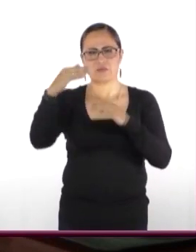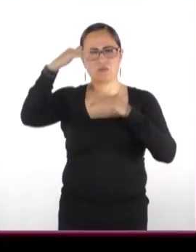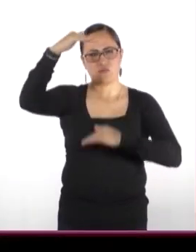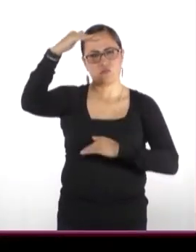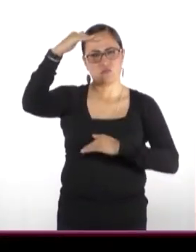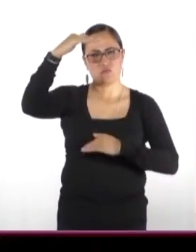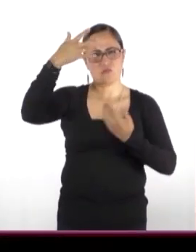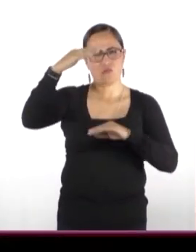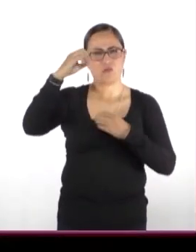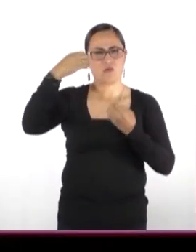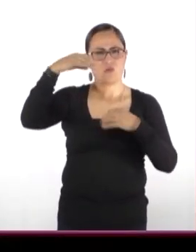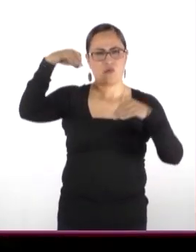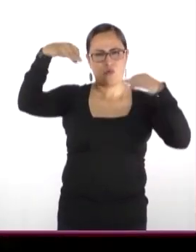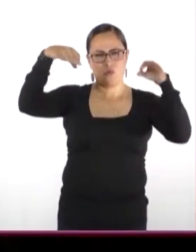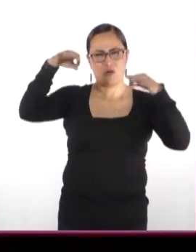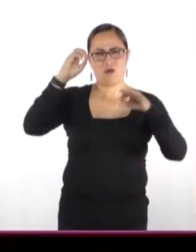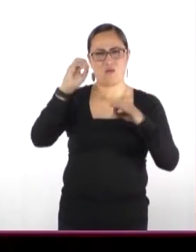oficios.